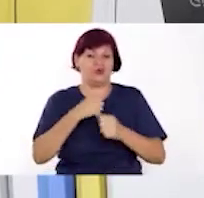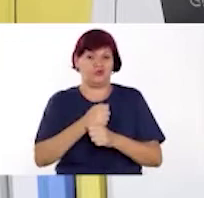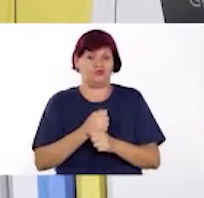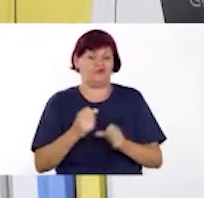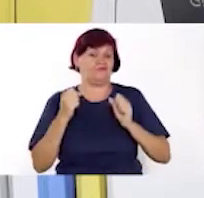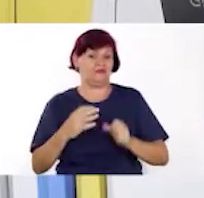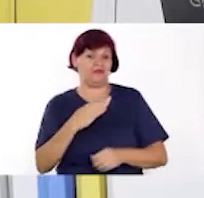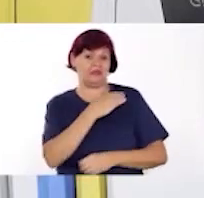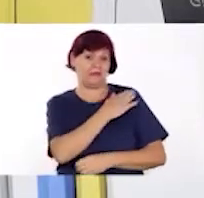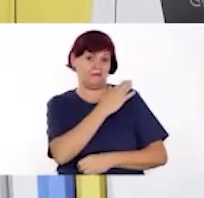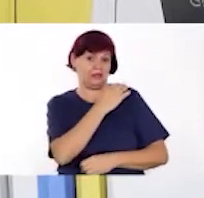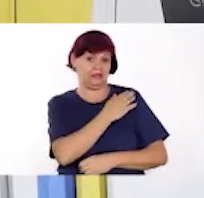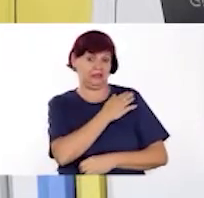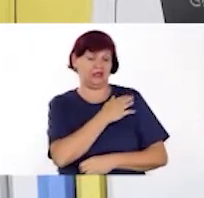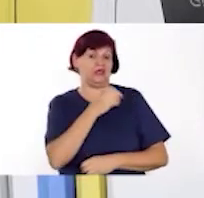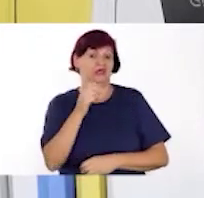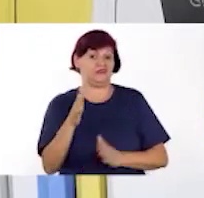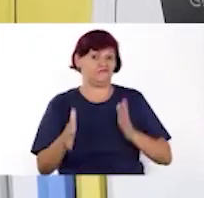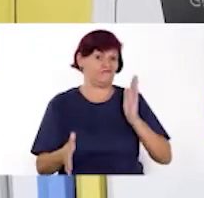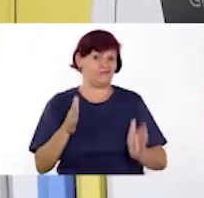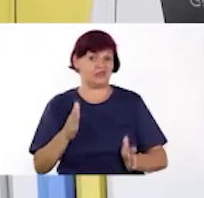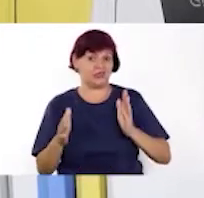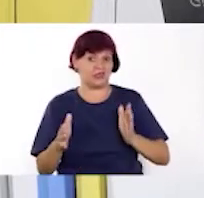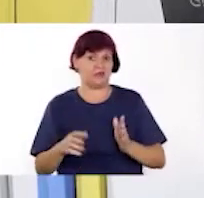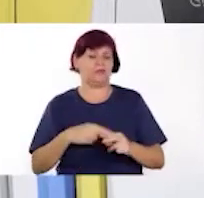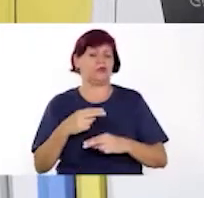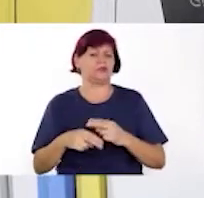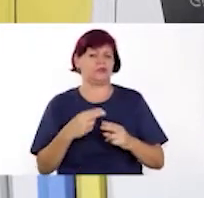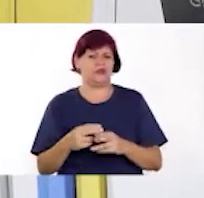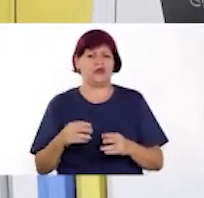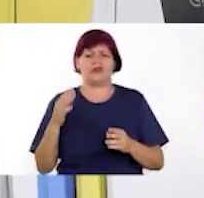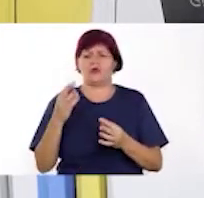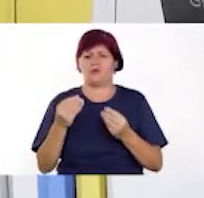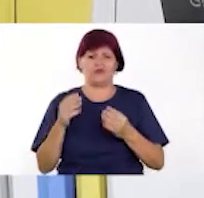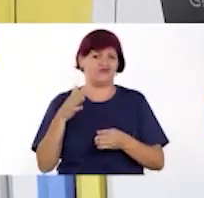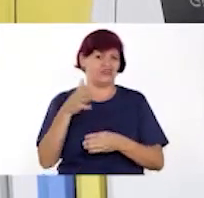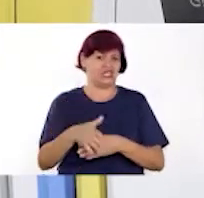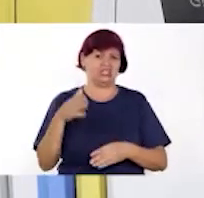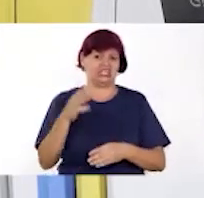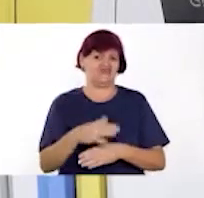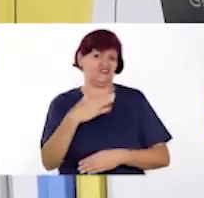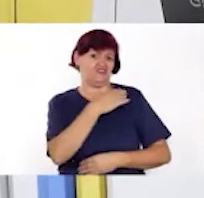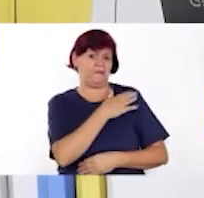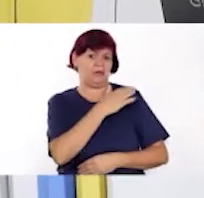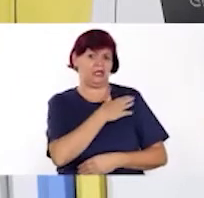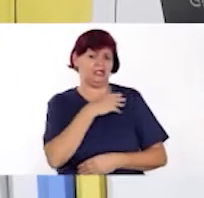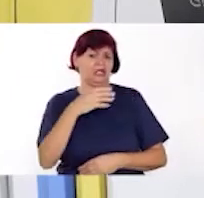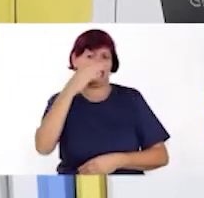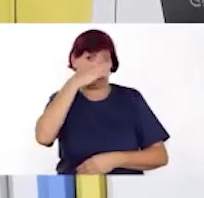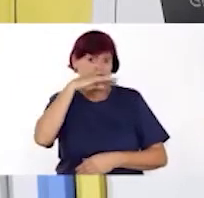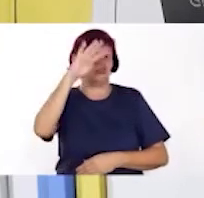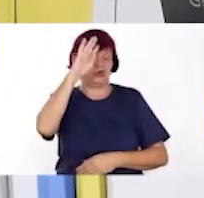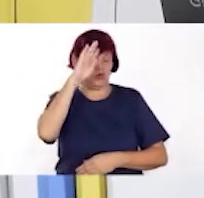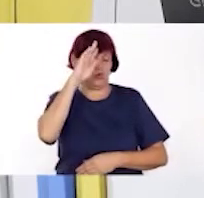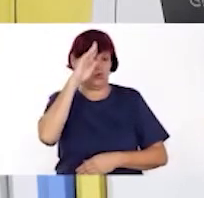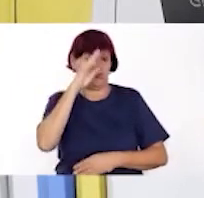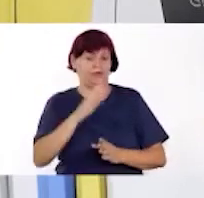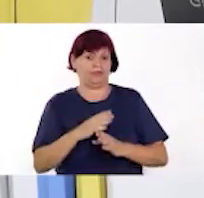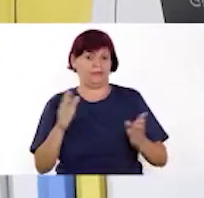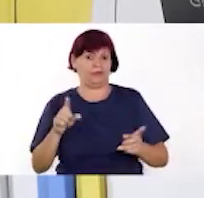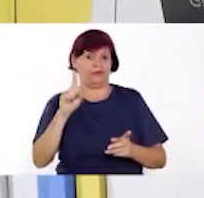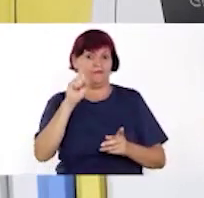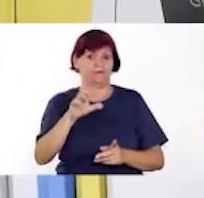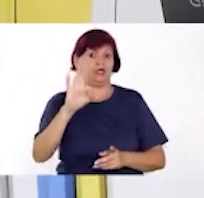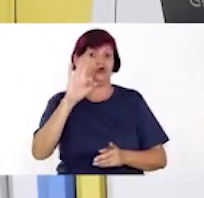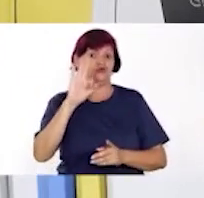de la fuerza militar. Es así que en este periodo se van a producir numerosas intervenciones militares desde Cuba,